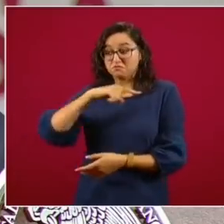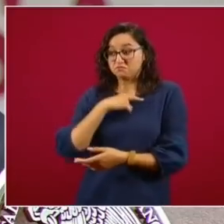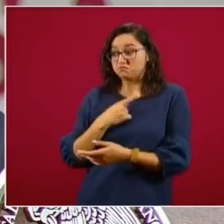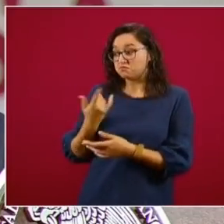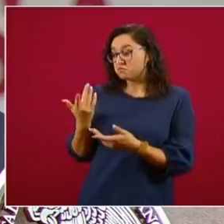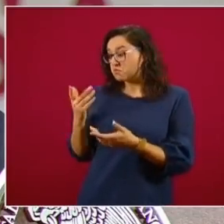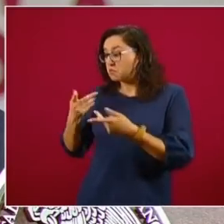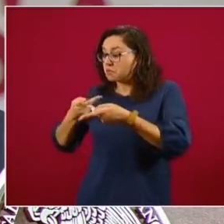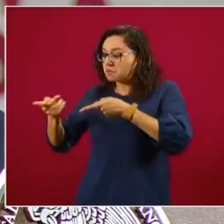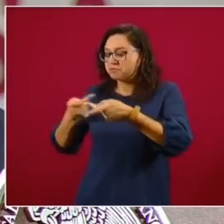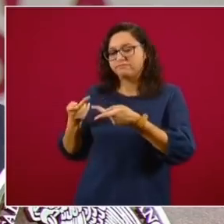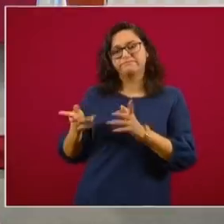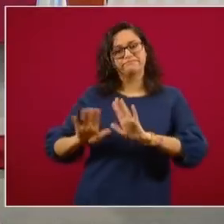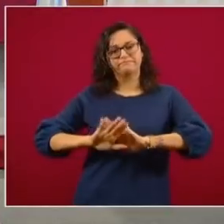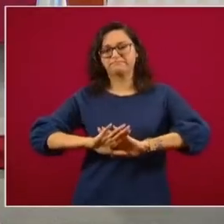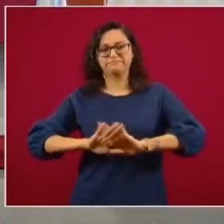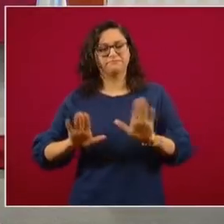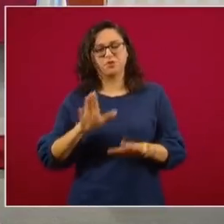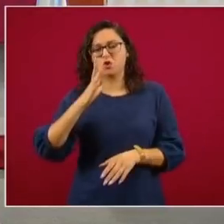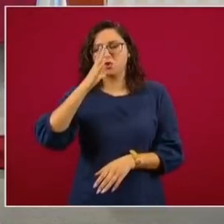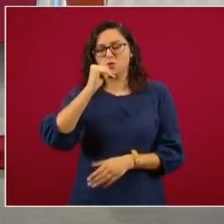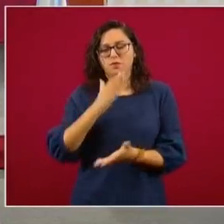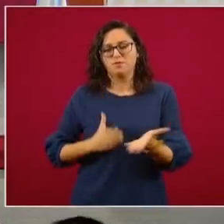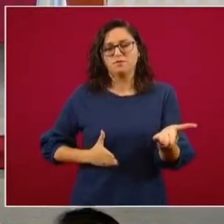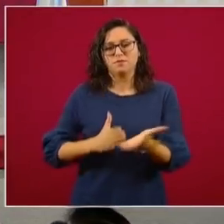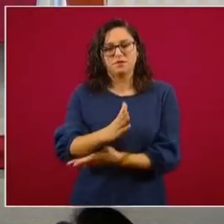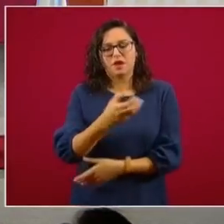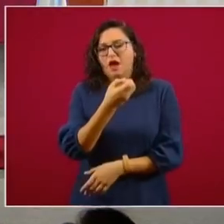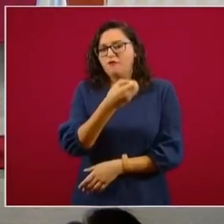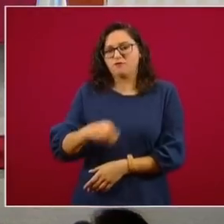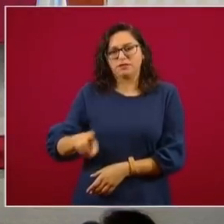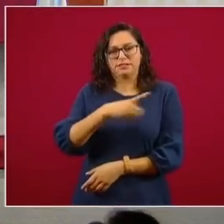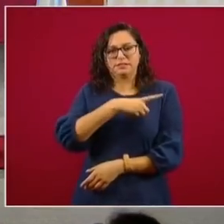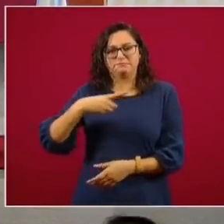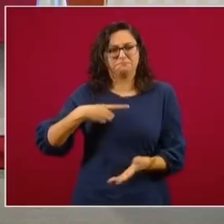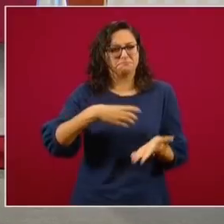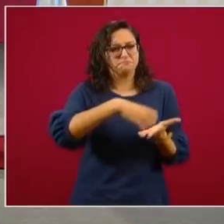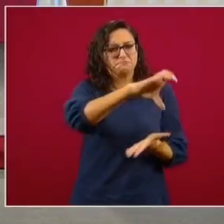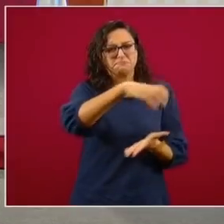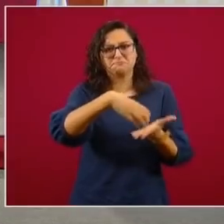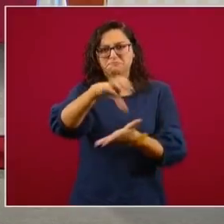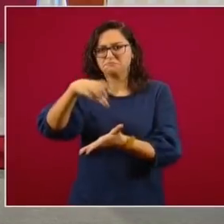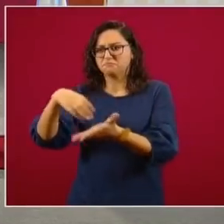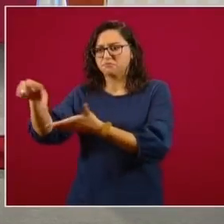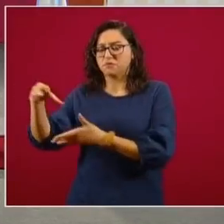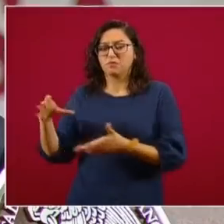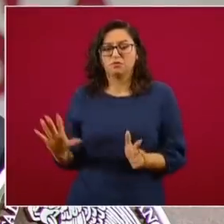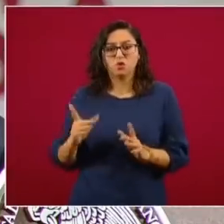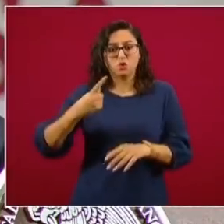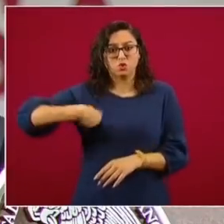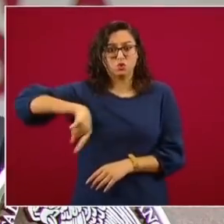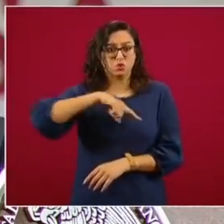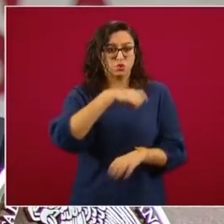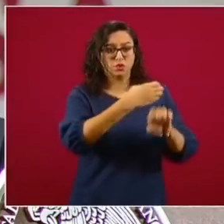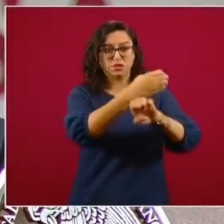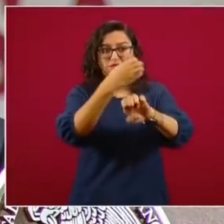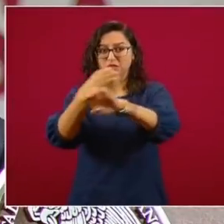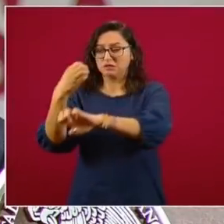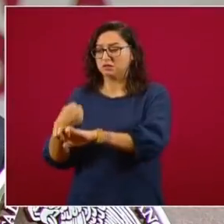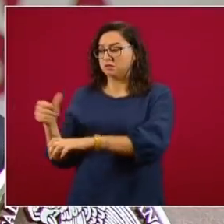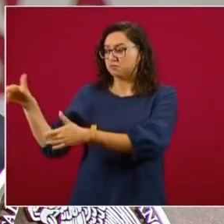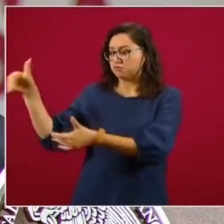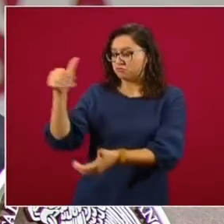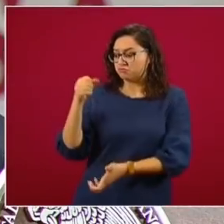algo que se da de manera obligatoria y como el presidente ha señalado, nunca hemos dejado de cumplir con una entrega en tiempo y forma de las